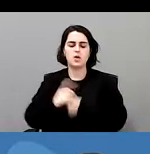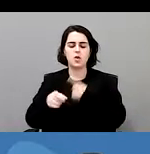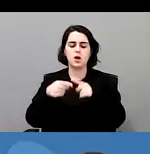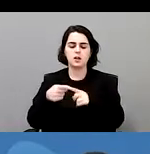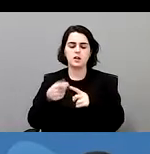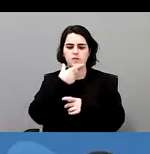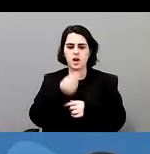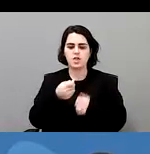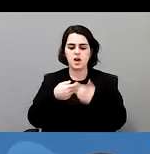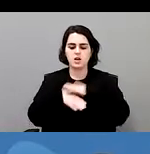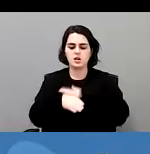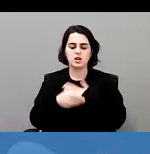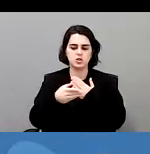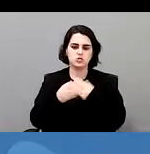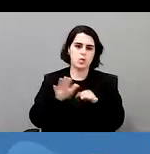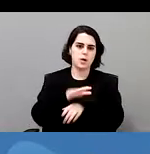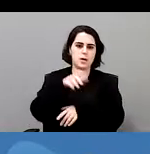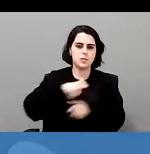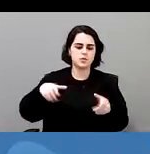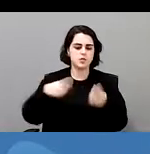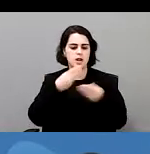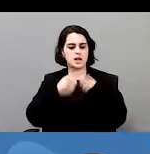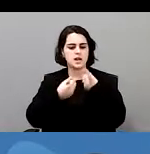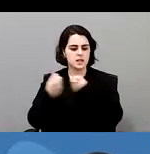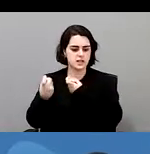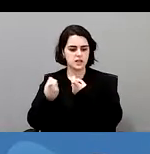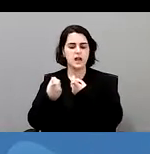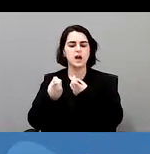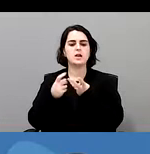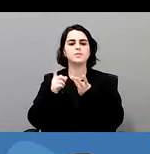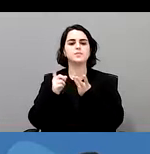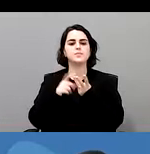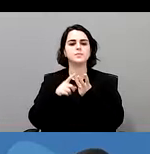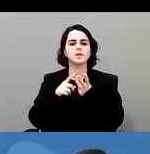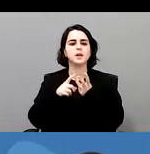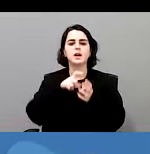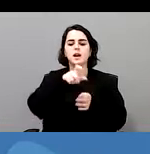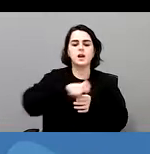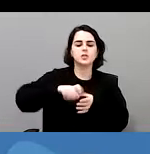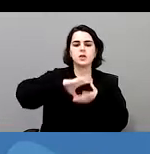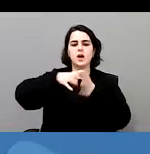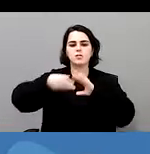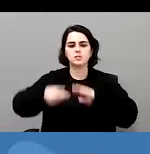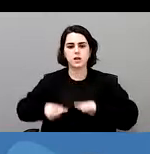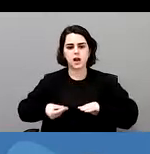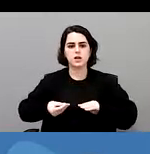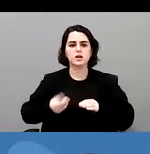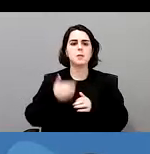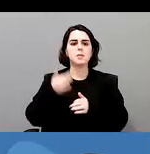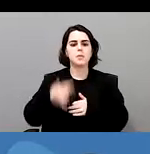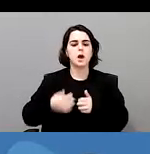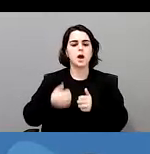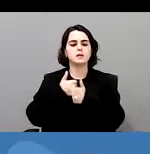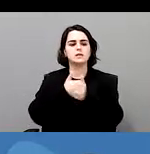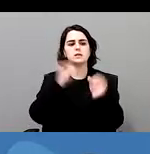facilitar, ¿no?, un buen acceso a las personas que lo necesiten, el ratón adaptado y el ratón de seguimiento